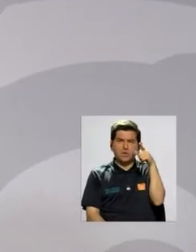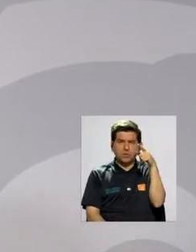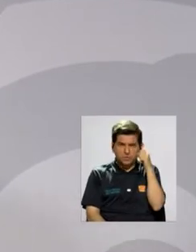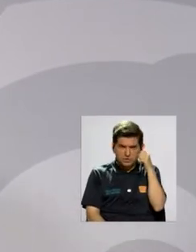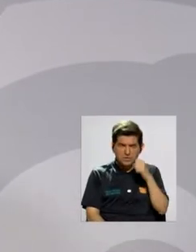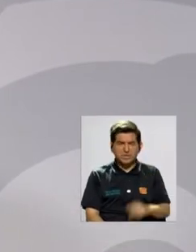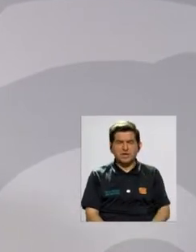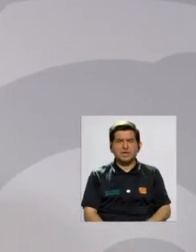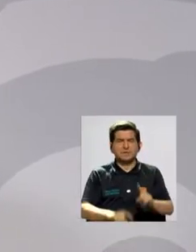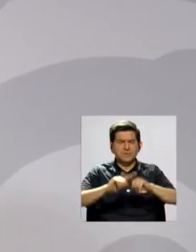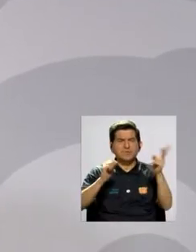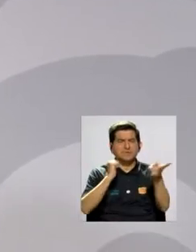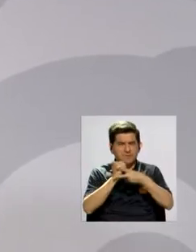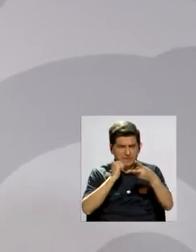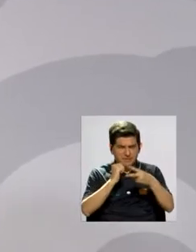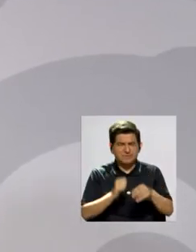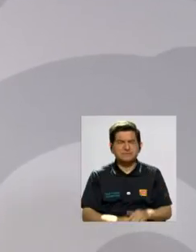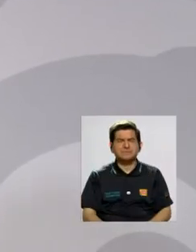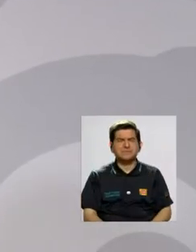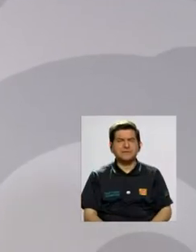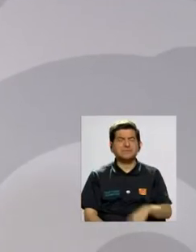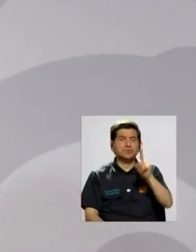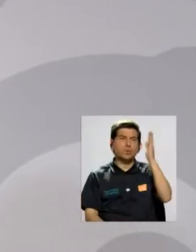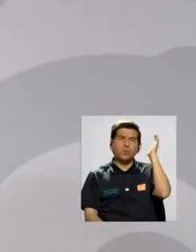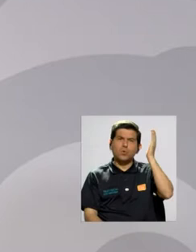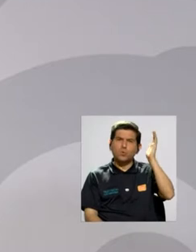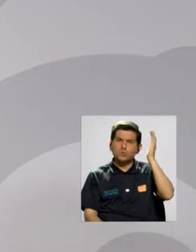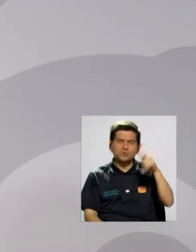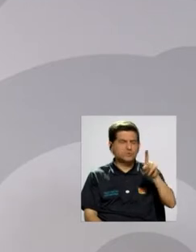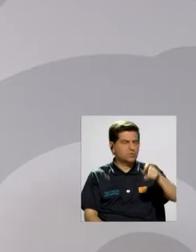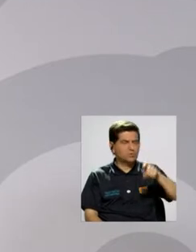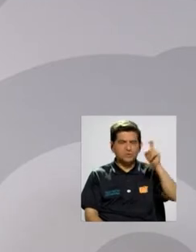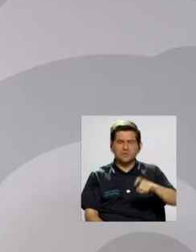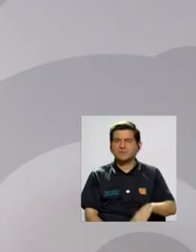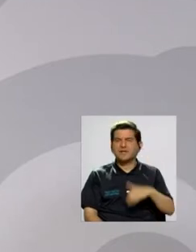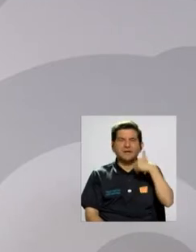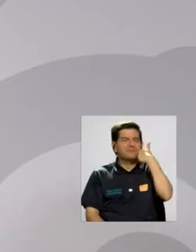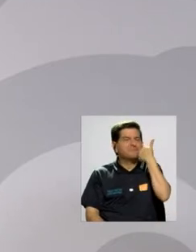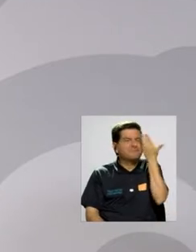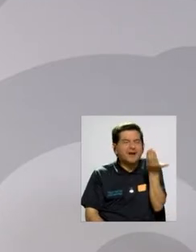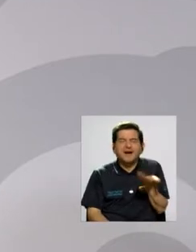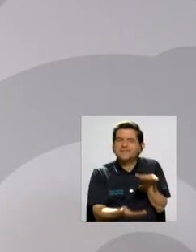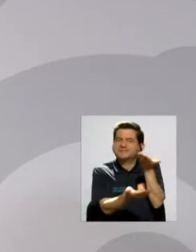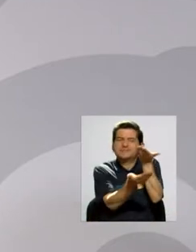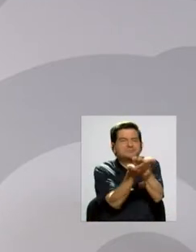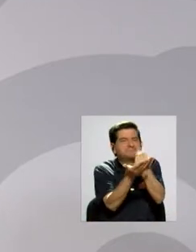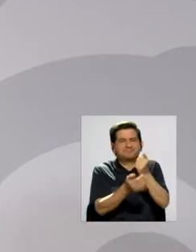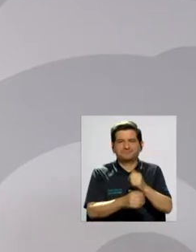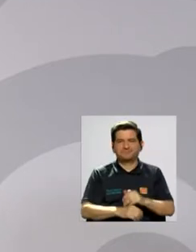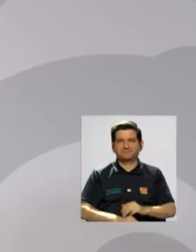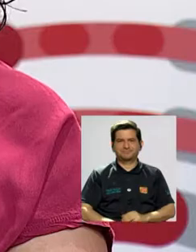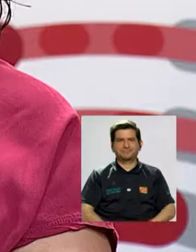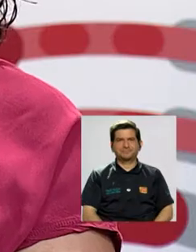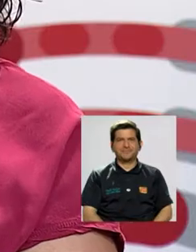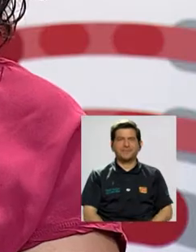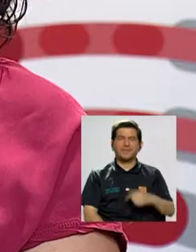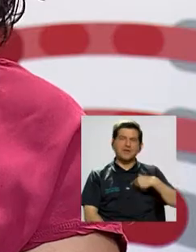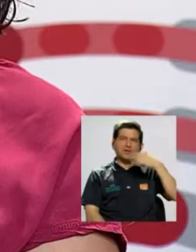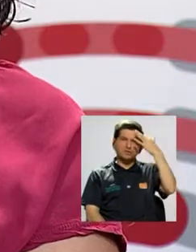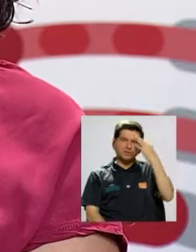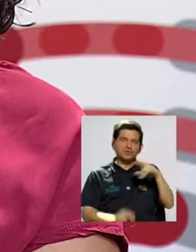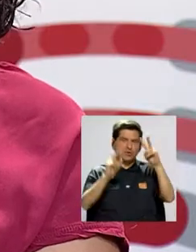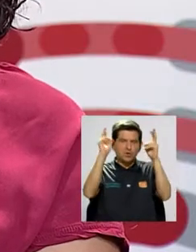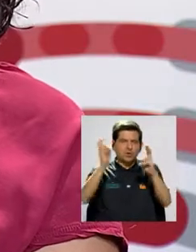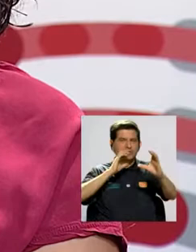veces incurrió en un discurso que no debe haberlo planteado tan fácil aún. ¿Verdad? Sí, yo creo que hay un